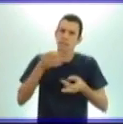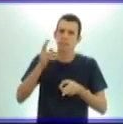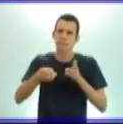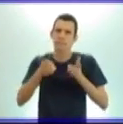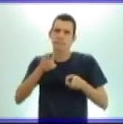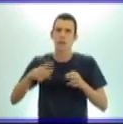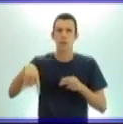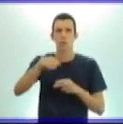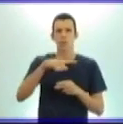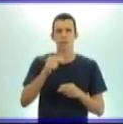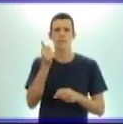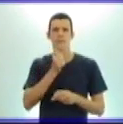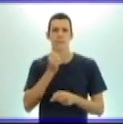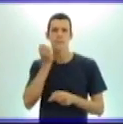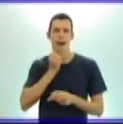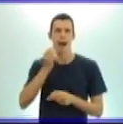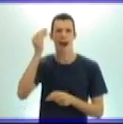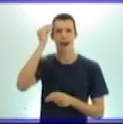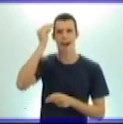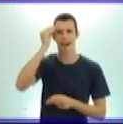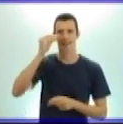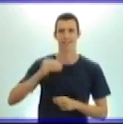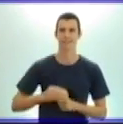lo faciliten. Pero,